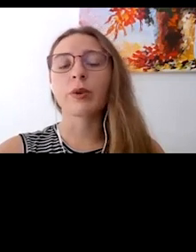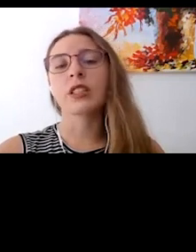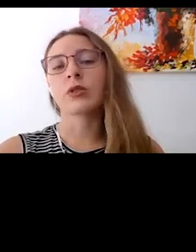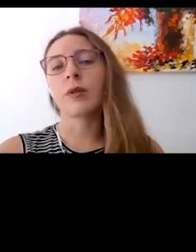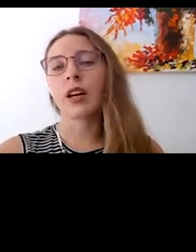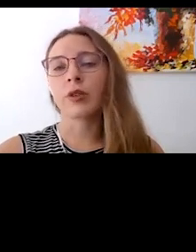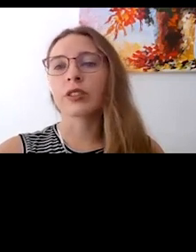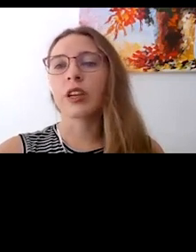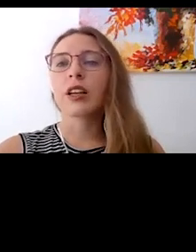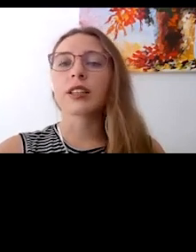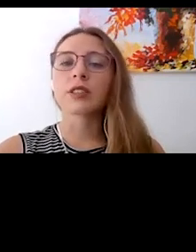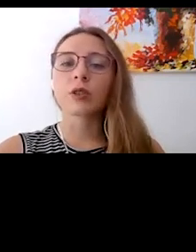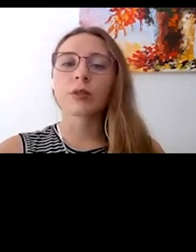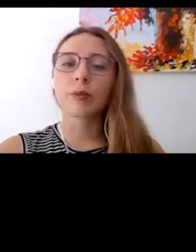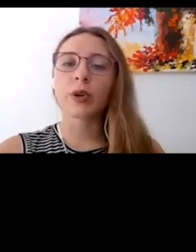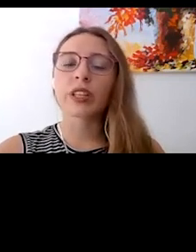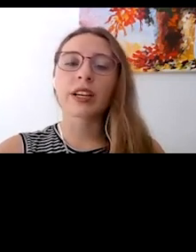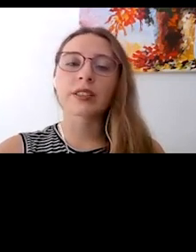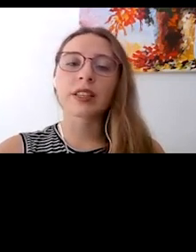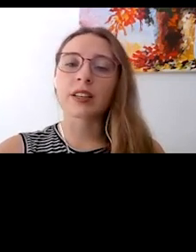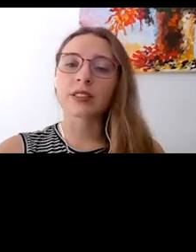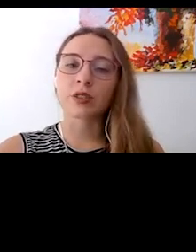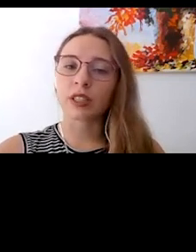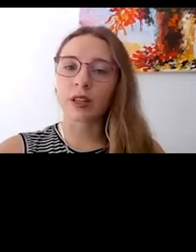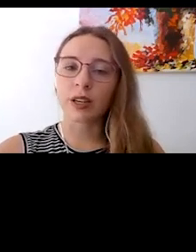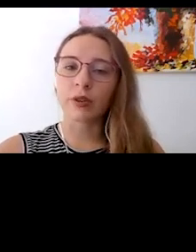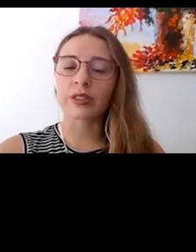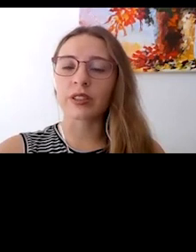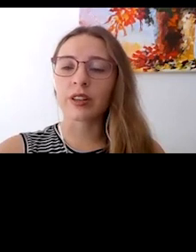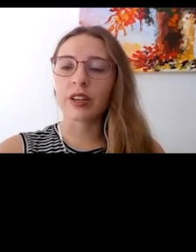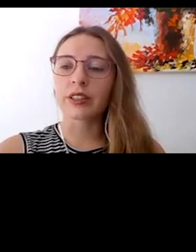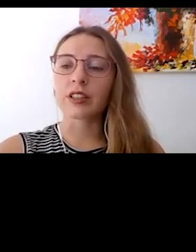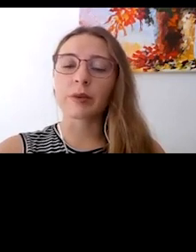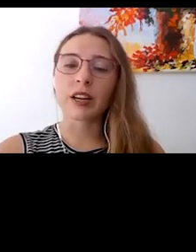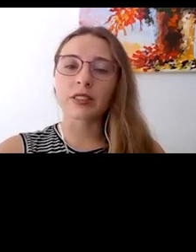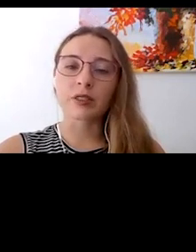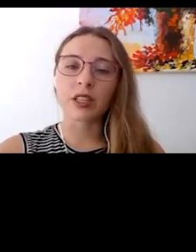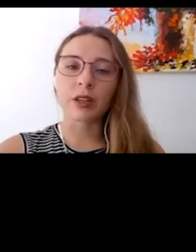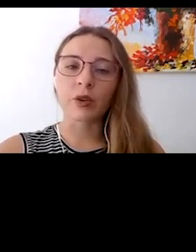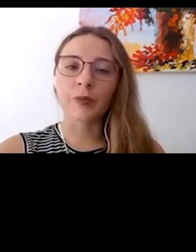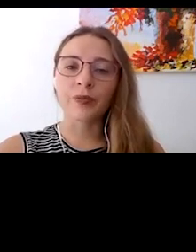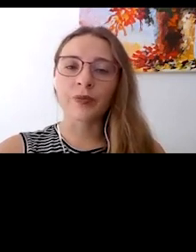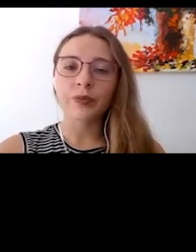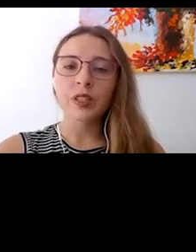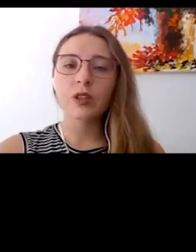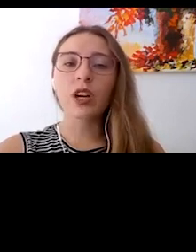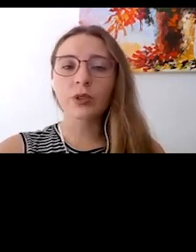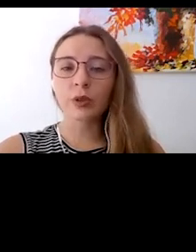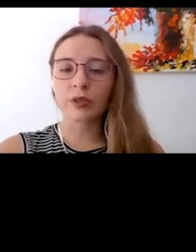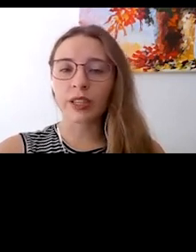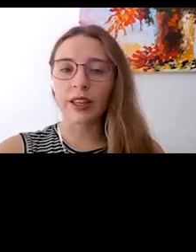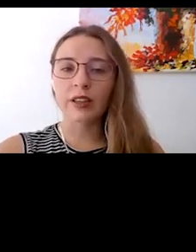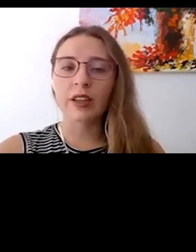por parte de los trabajadores, la sanción puede llegar a ser la rescisión del trabajo, es decir, que se termine la relación de trabajo con